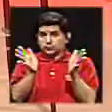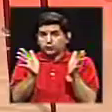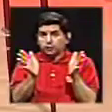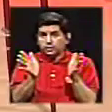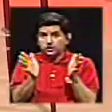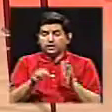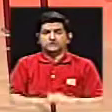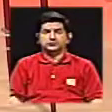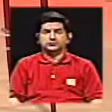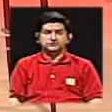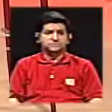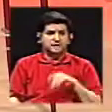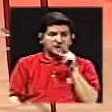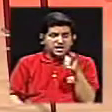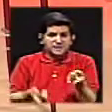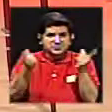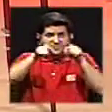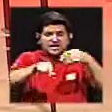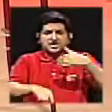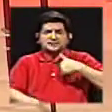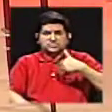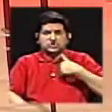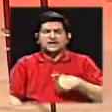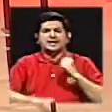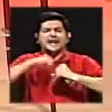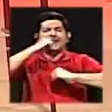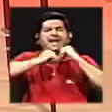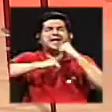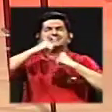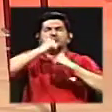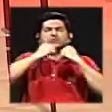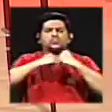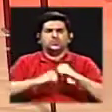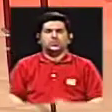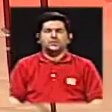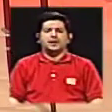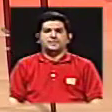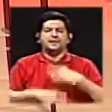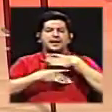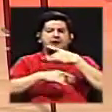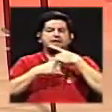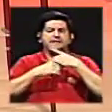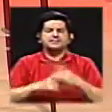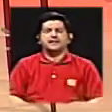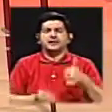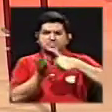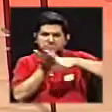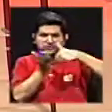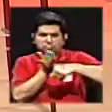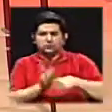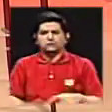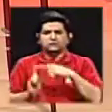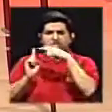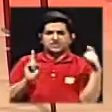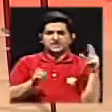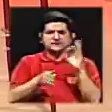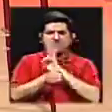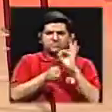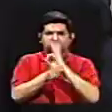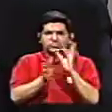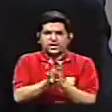para generar una estructura para la atracción de votos a partir de funcionarios